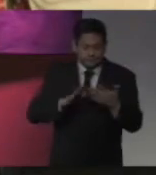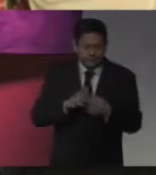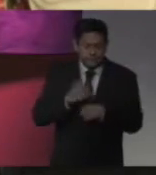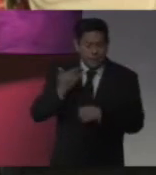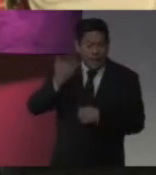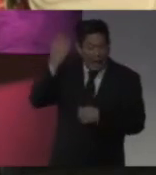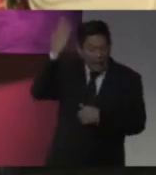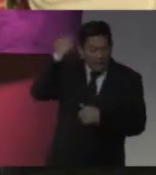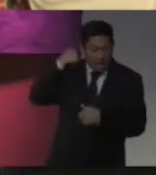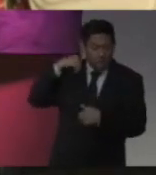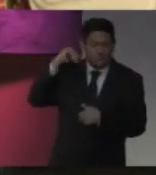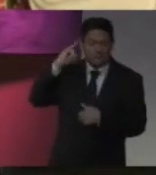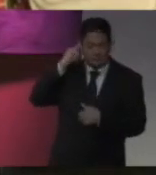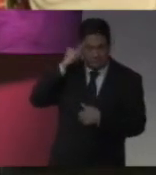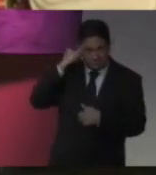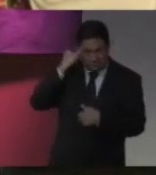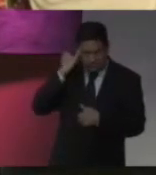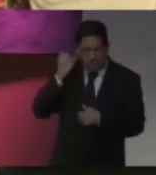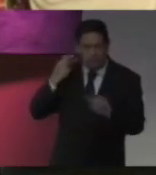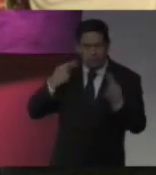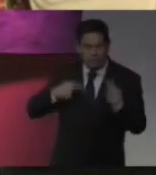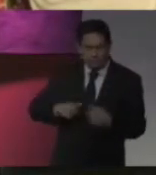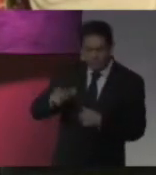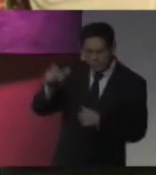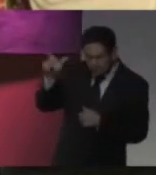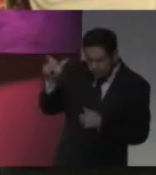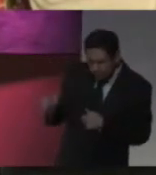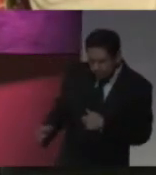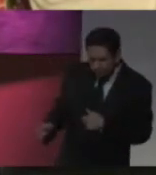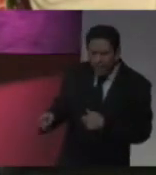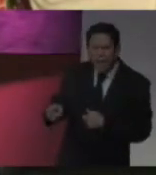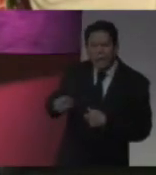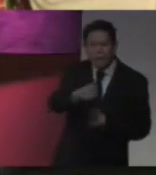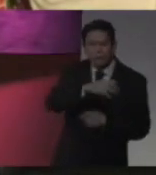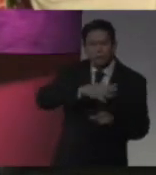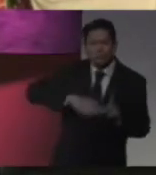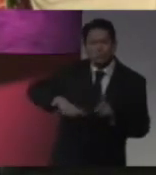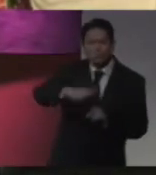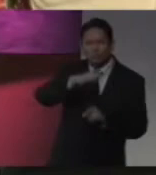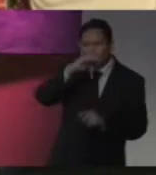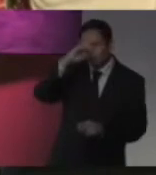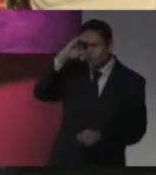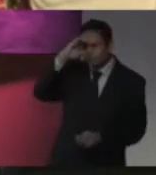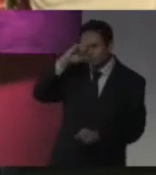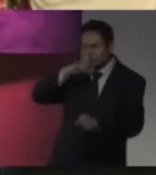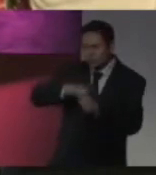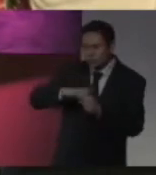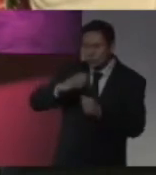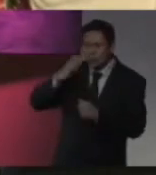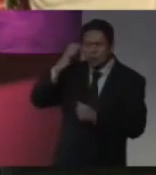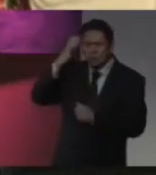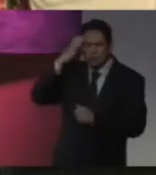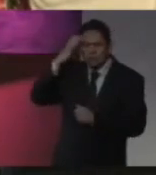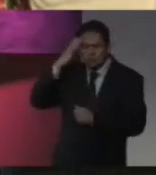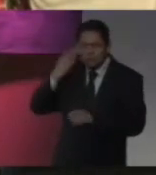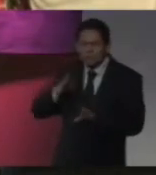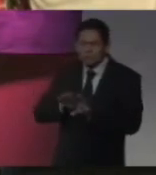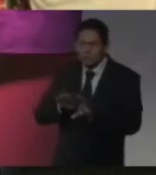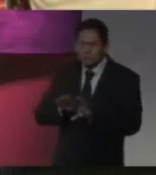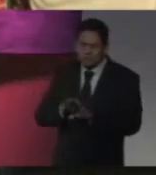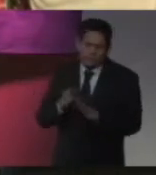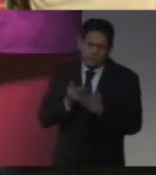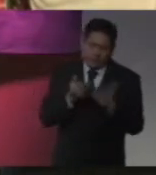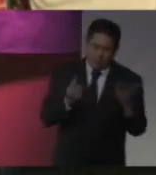concebía al sujeto. El sujeto no estaba formado, como lo vemos en,